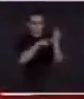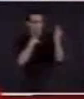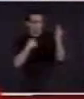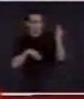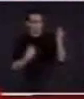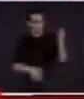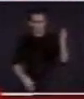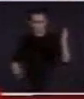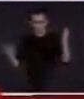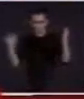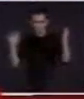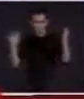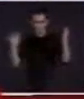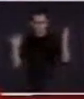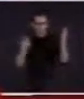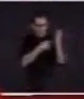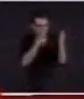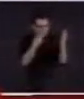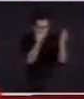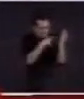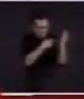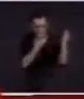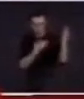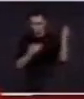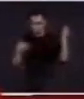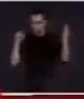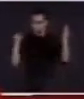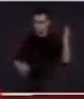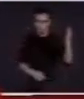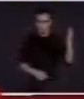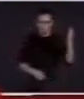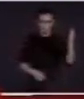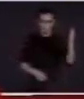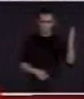aquel. El cabrón, el cabrón.